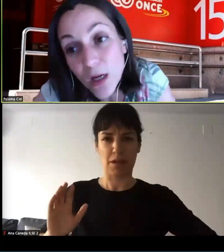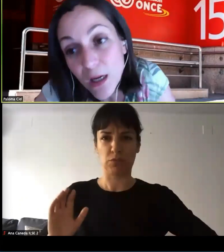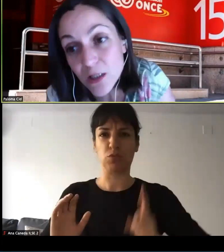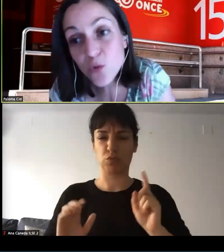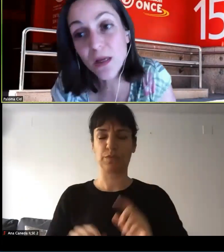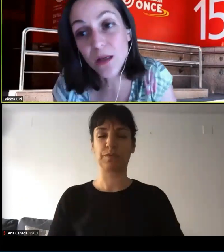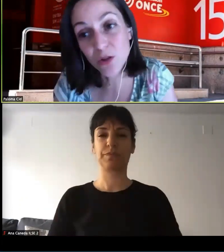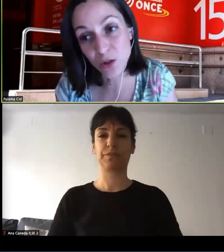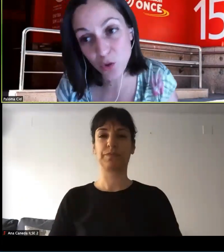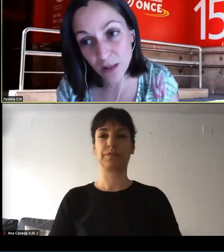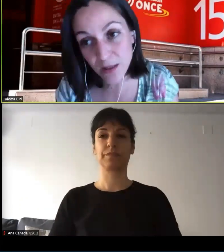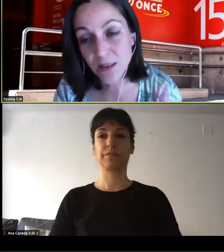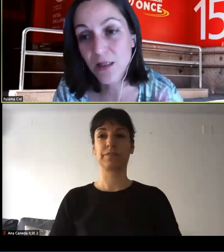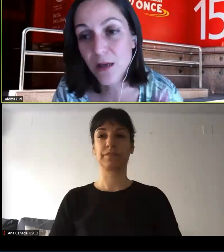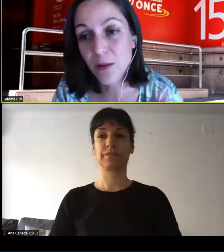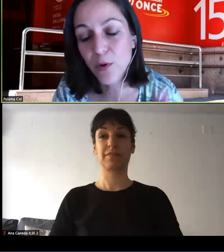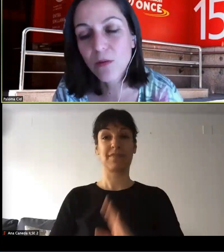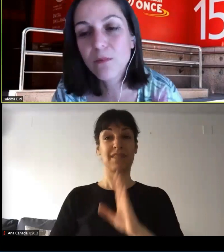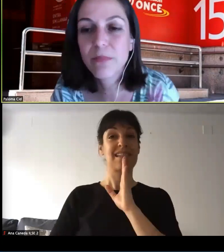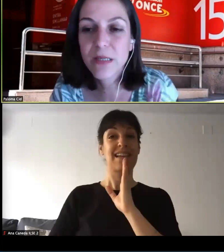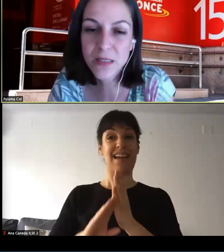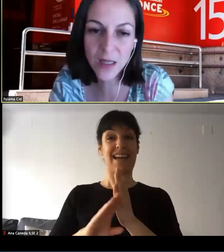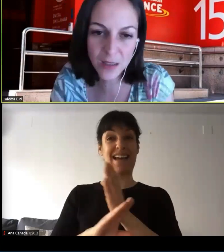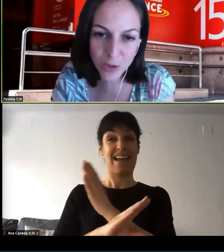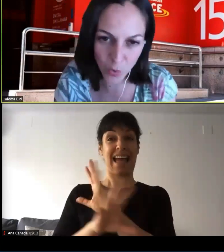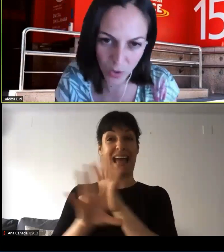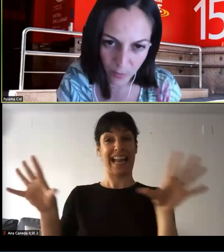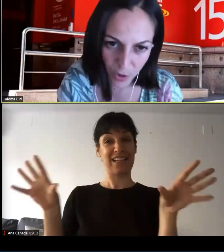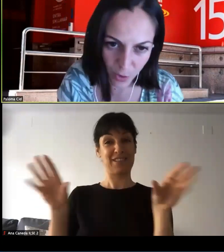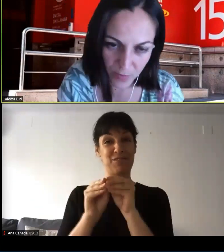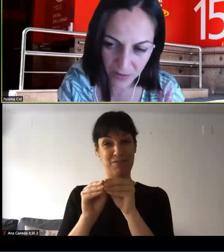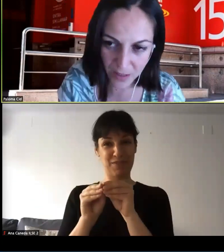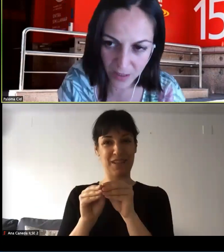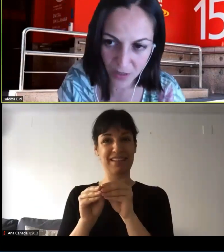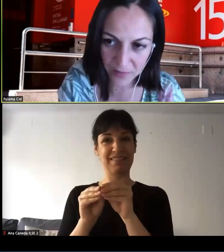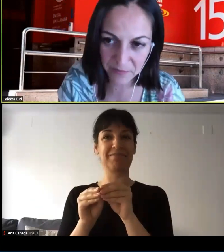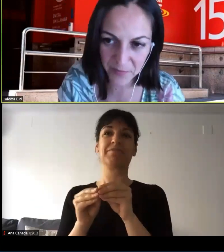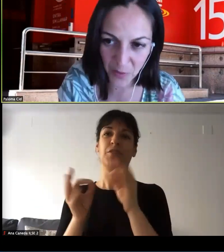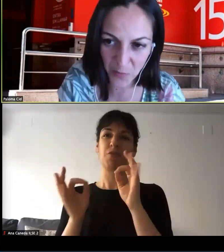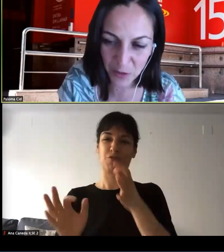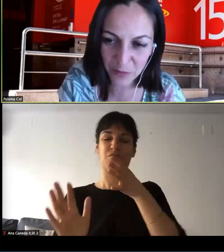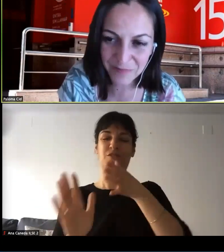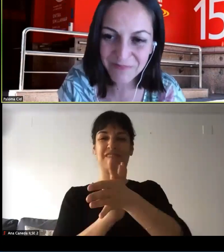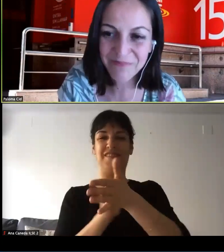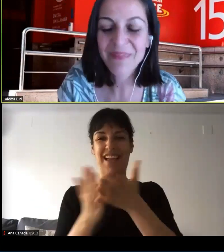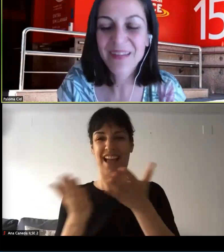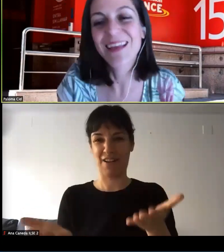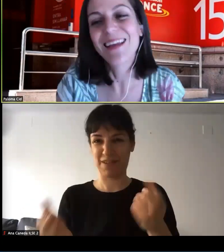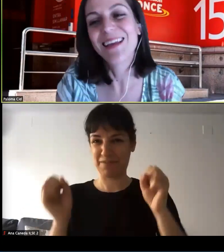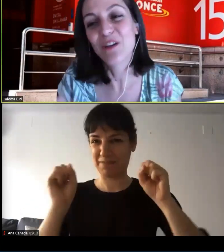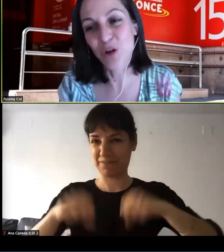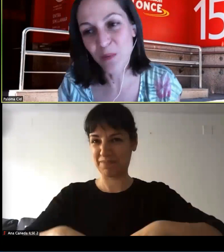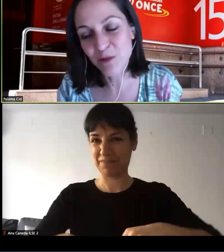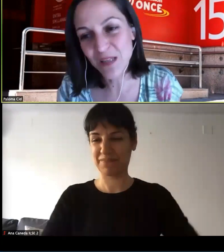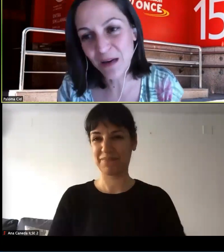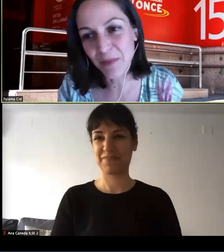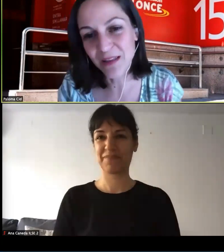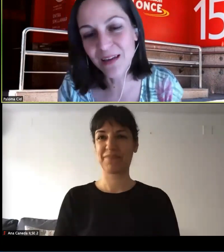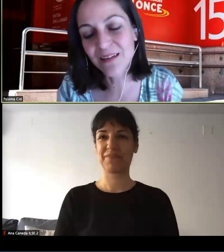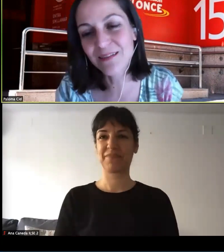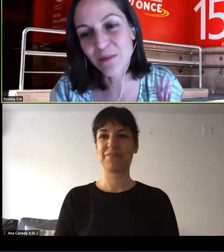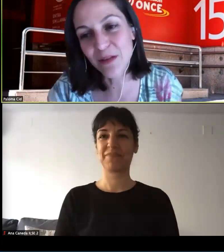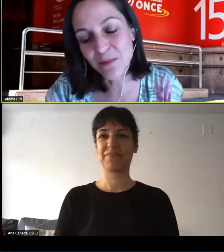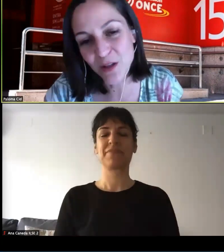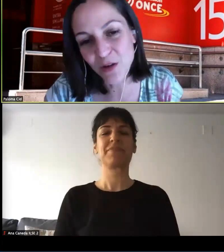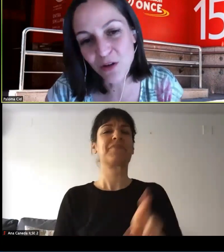todo el resumen que os he hecho antes de tiempo, pensad que os lo acabo de comentar ahora, ¿de acuerdo? No lo vamos a